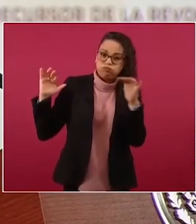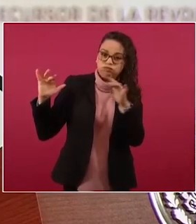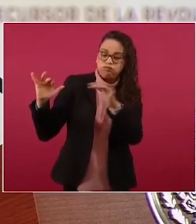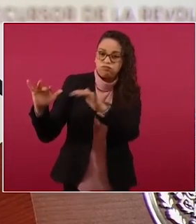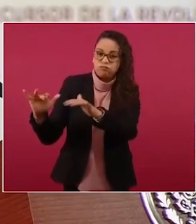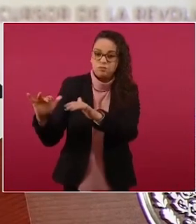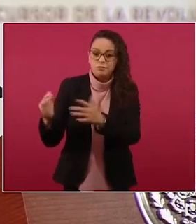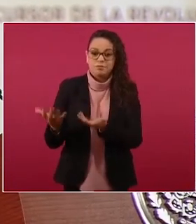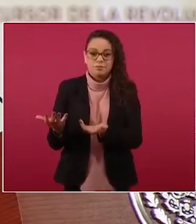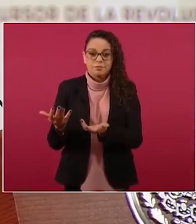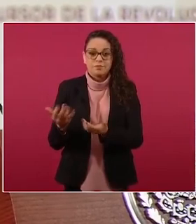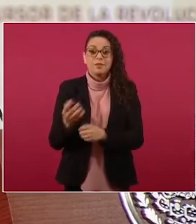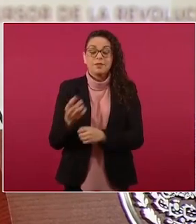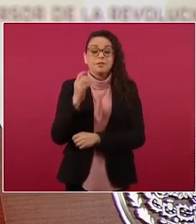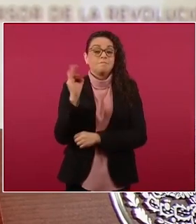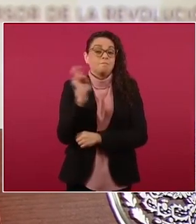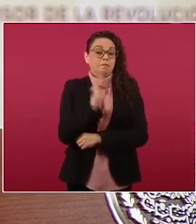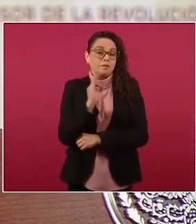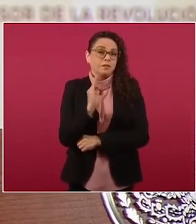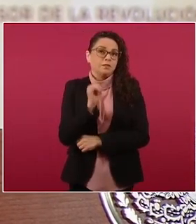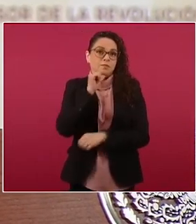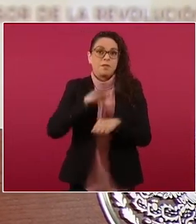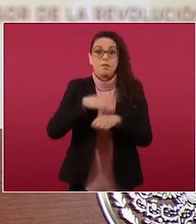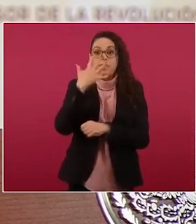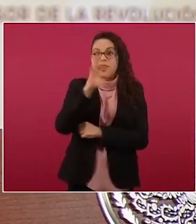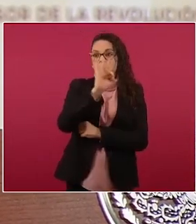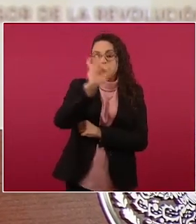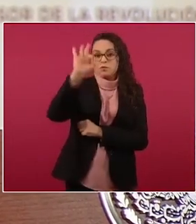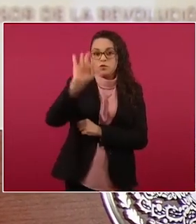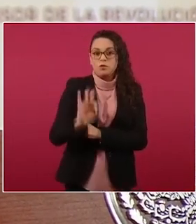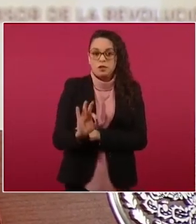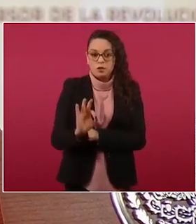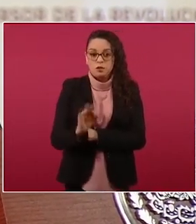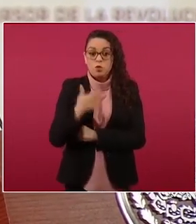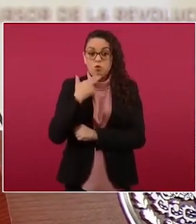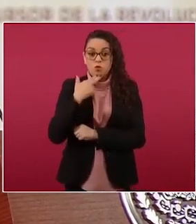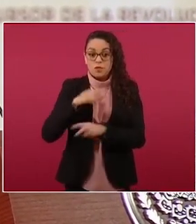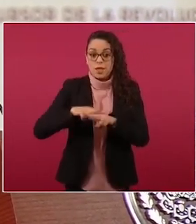el 10% se mueven en tren